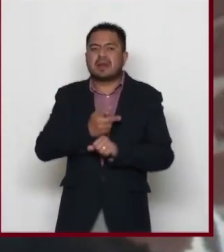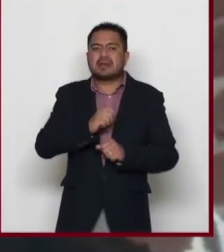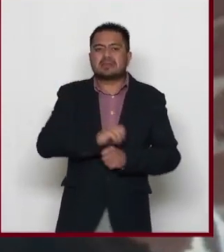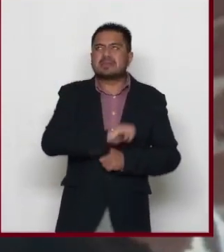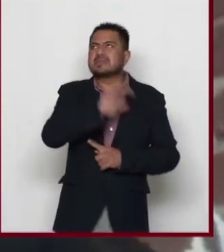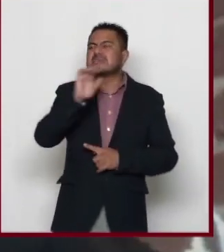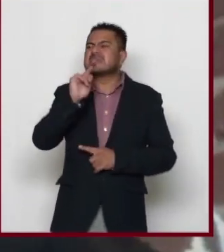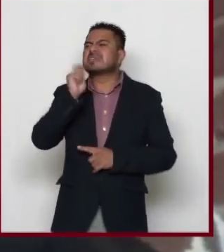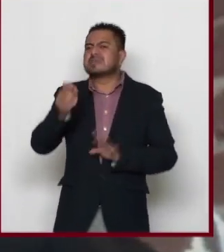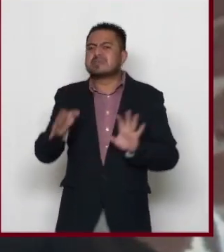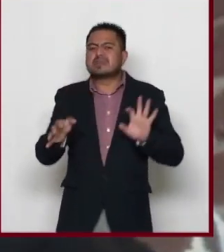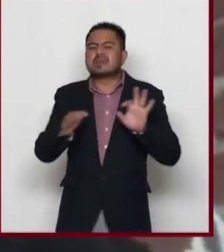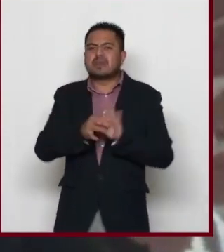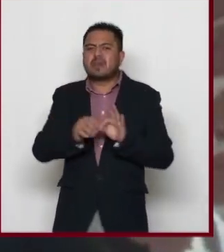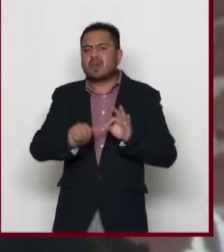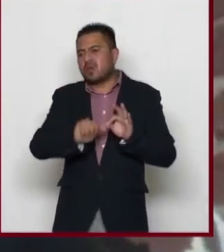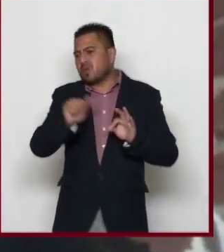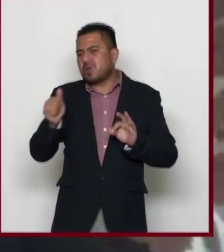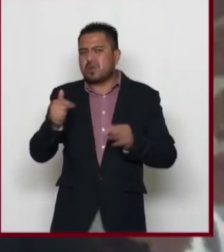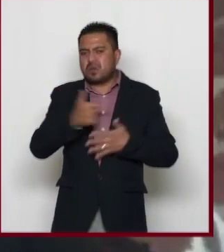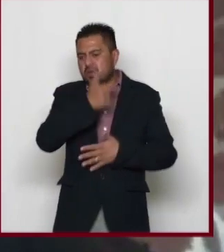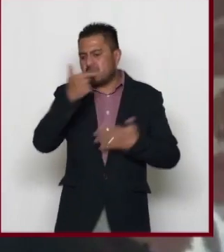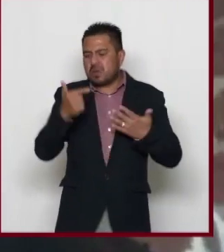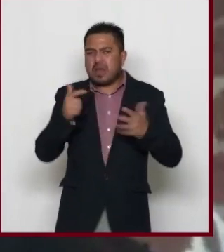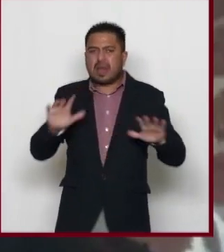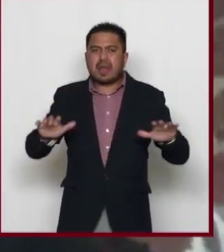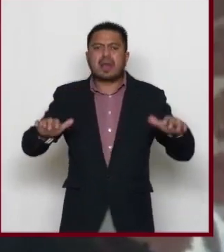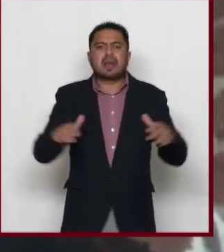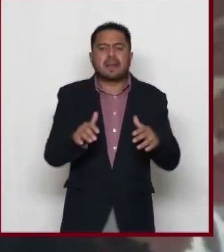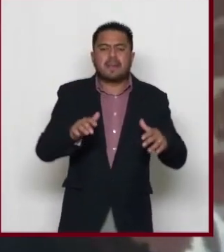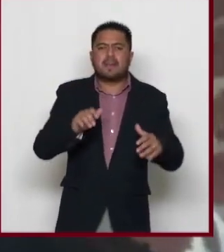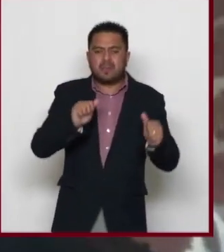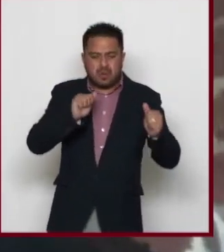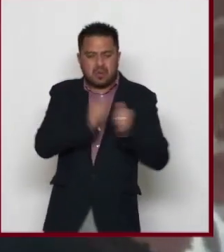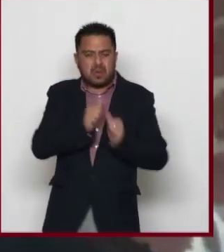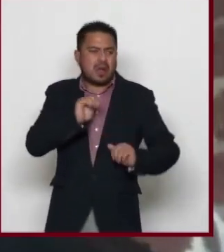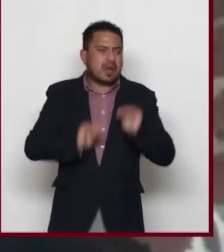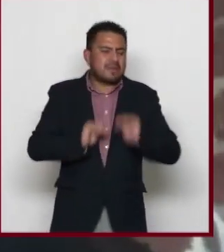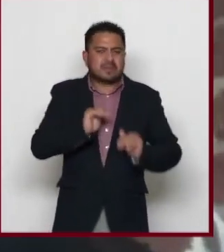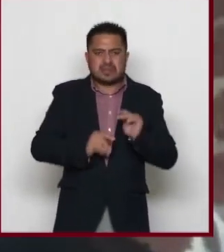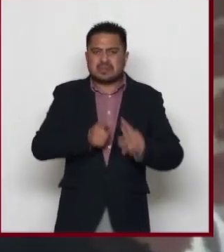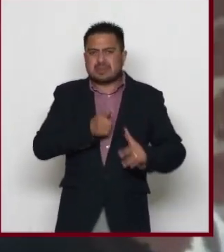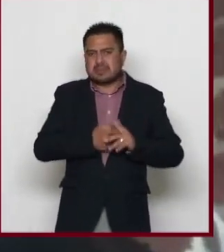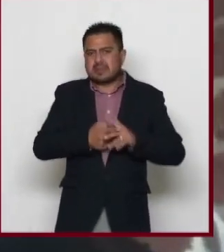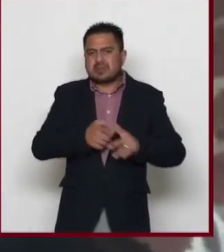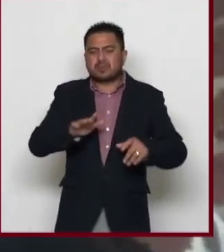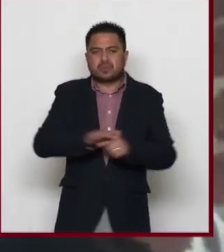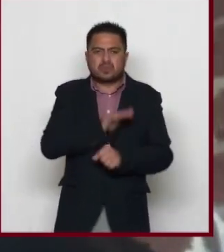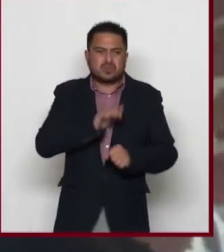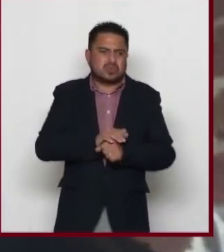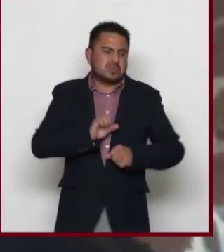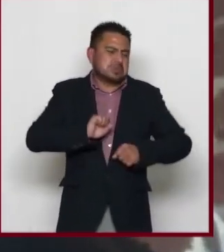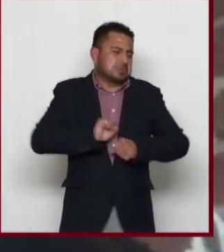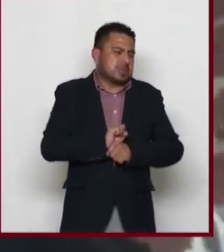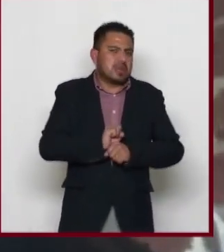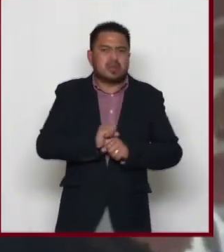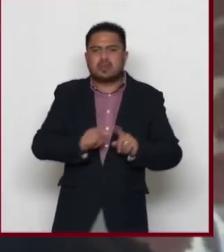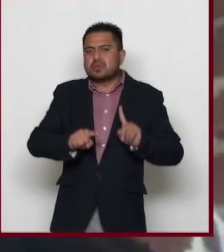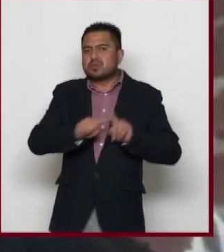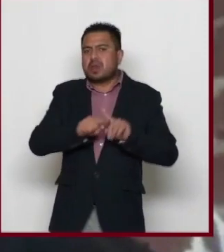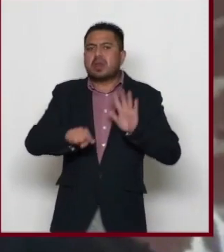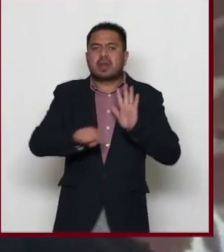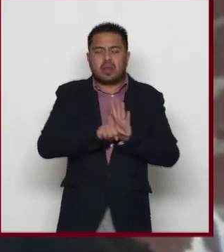que está pasando en el cielo. Lo que está pasando en el cielo tiene que ver, pues otra vez, con geometría y tiene que ver con a